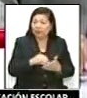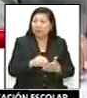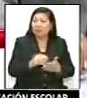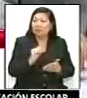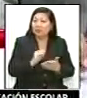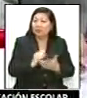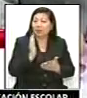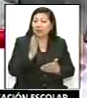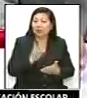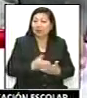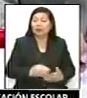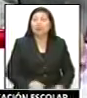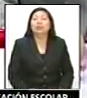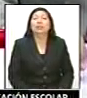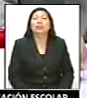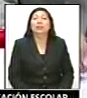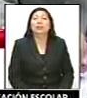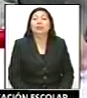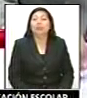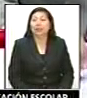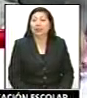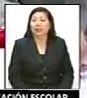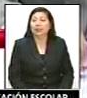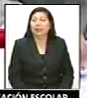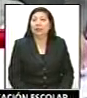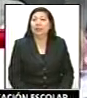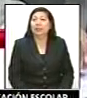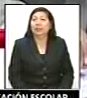de destitución